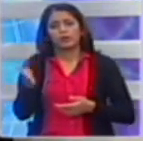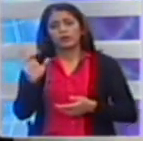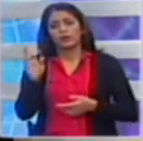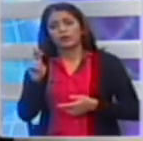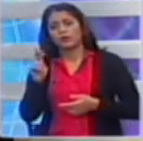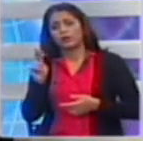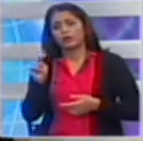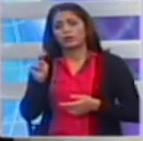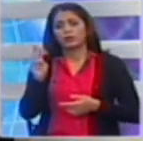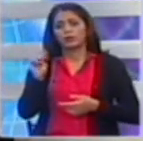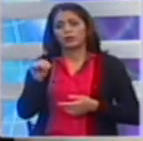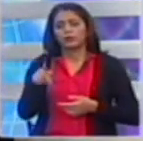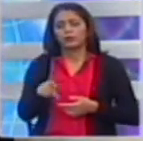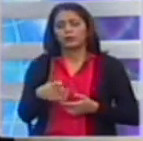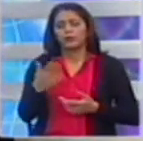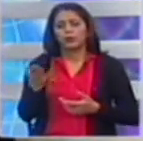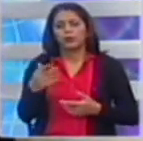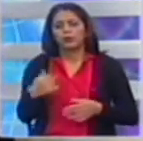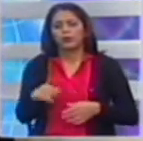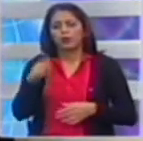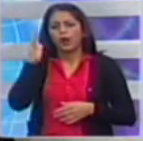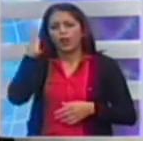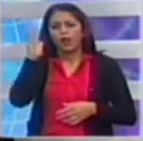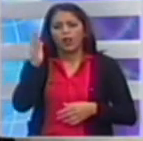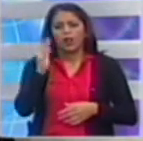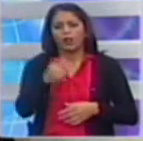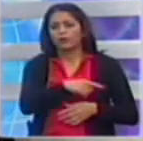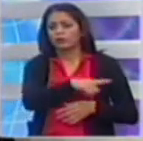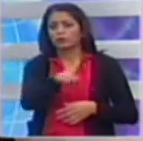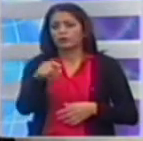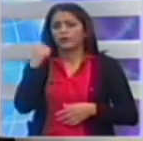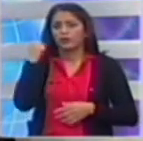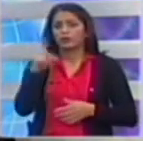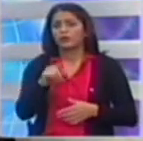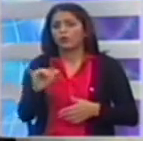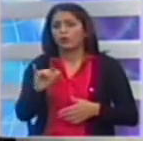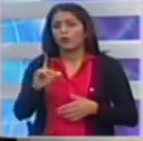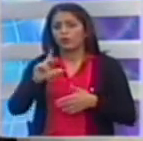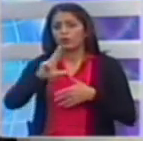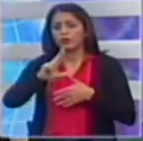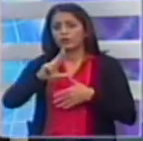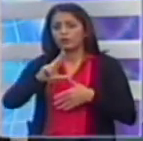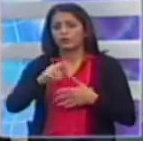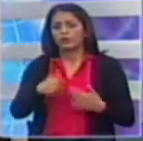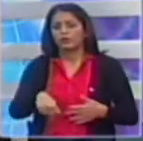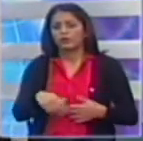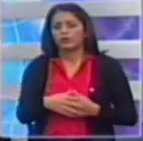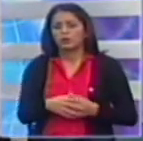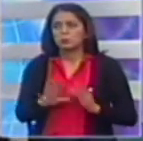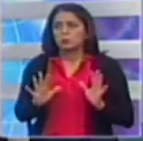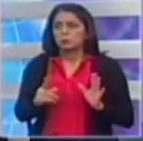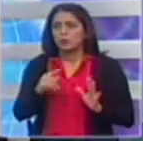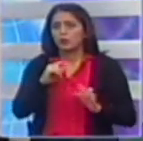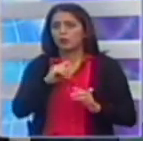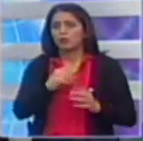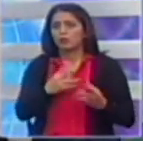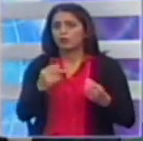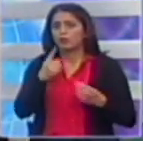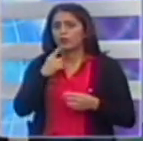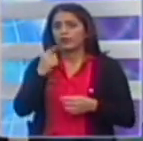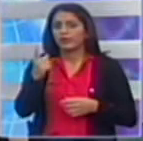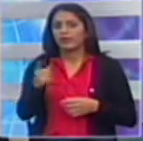de discurso populista al estilo latinoamericano. Muchos le comparan con